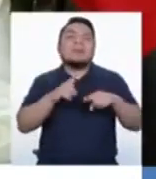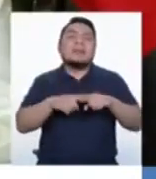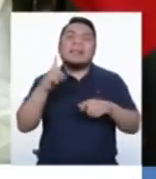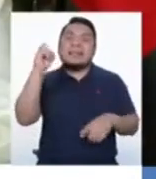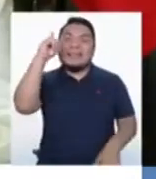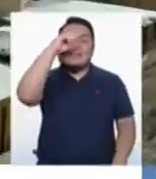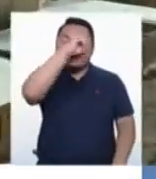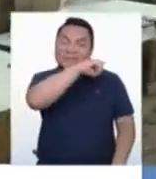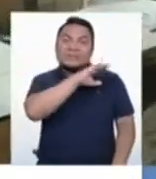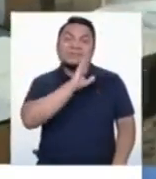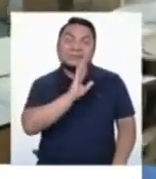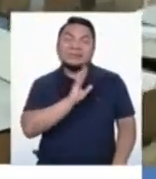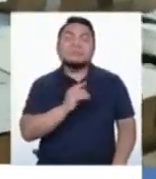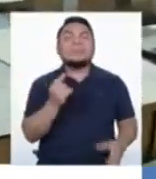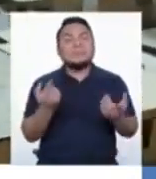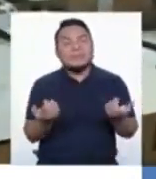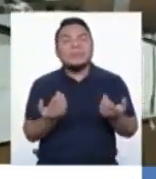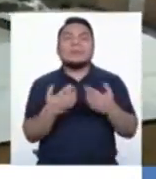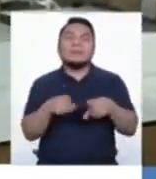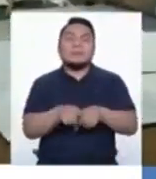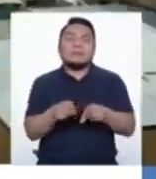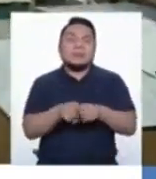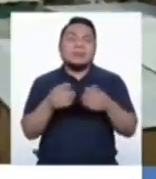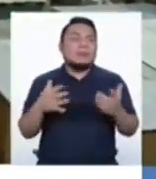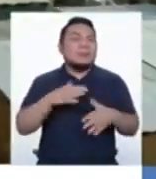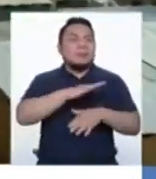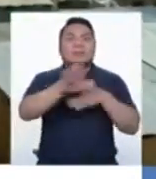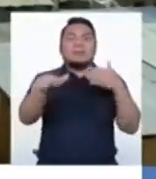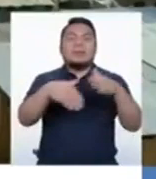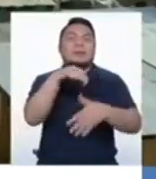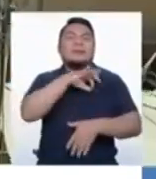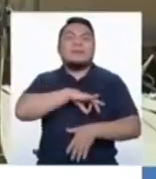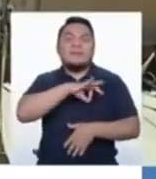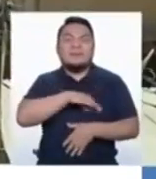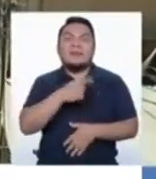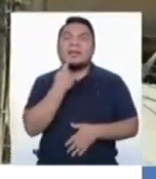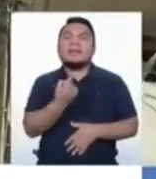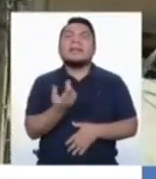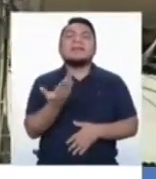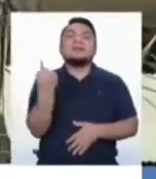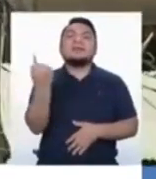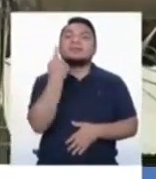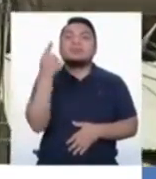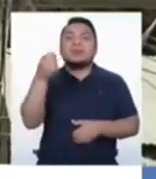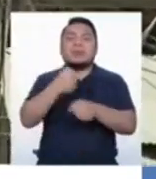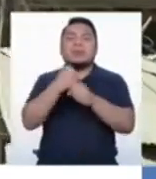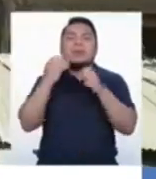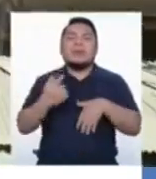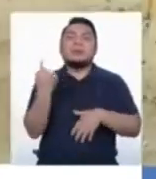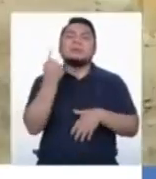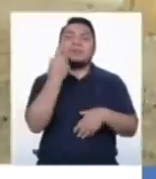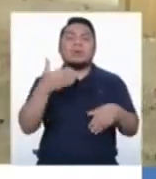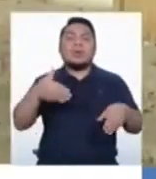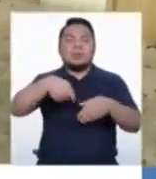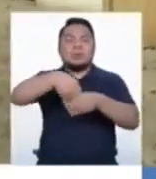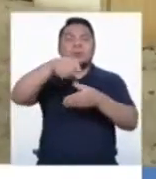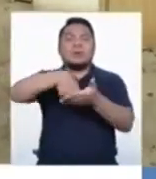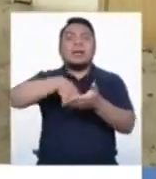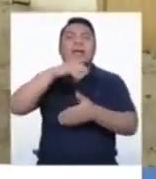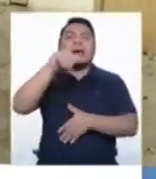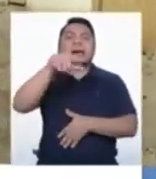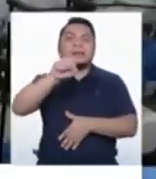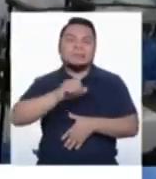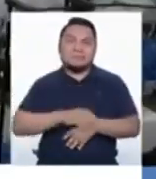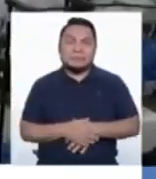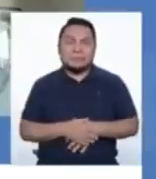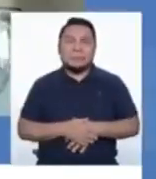difícil, ¿no?, establecerlo. Y claro, el universo de beneficiarios únicamente van a ser, como dijiste hace un ratito, aquellos que están en la planilla de la empresa.